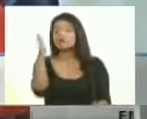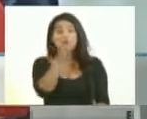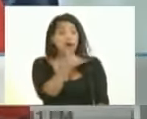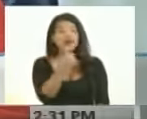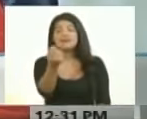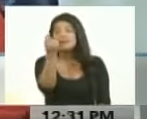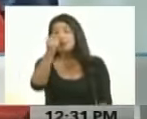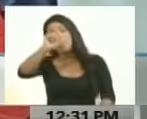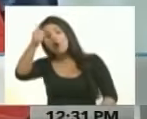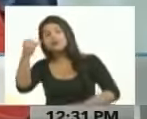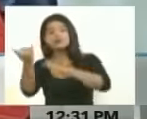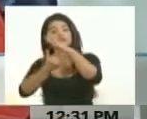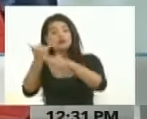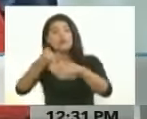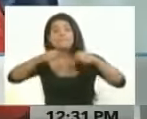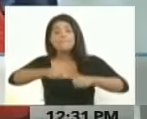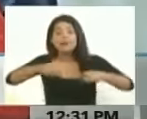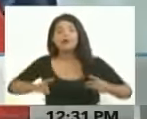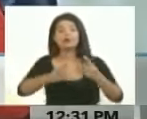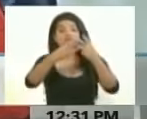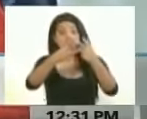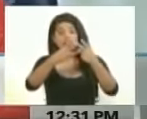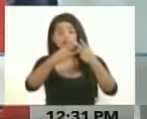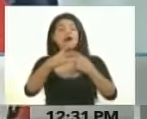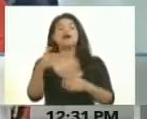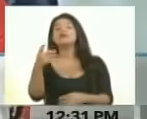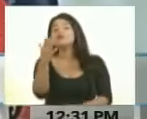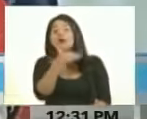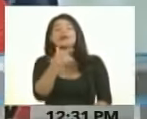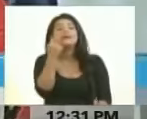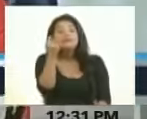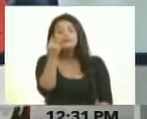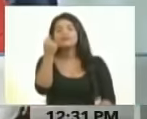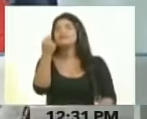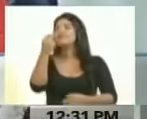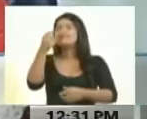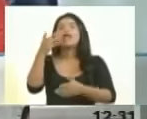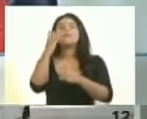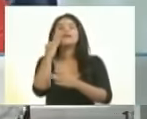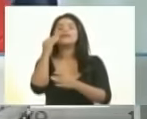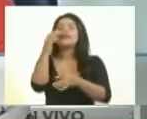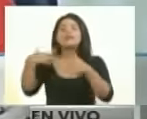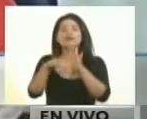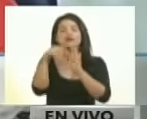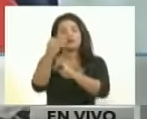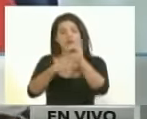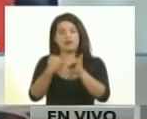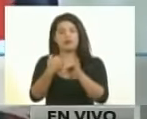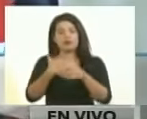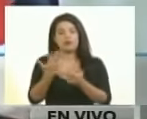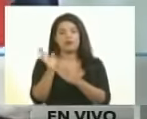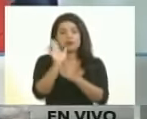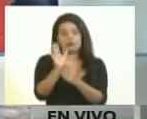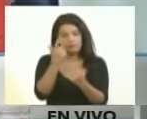ninguna institución del Mercosur y tampoco del derecho internacional, como lo vamos a revelar.